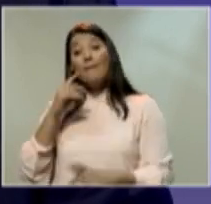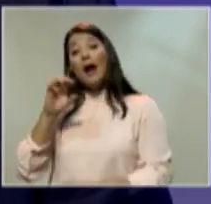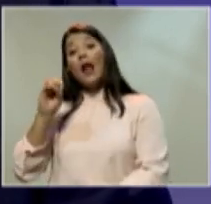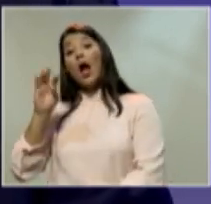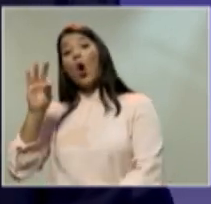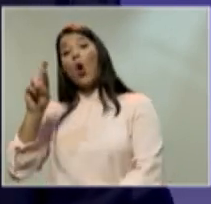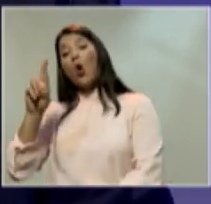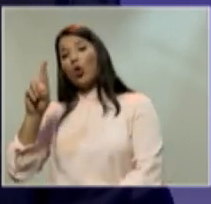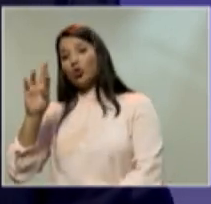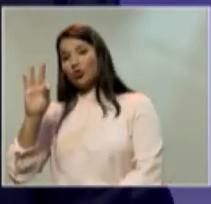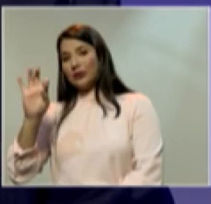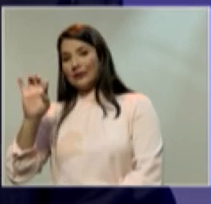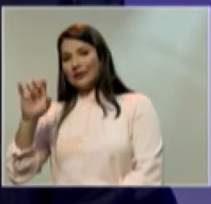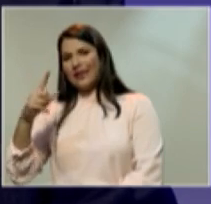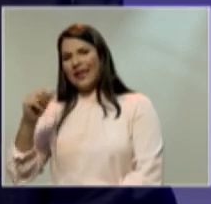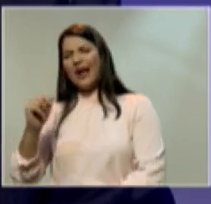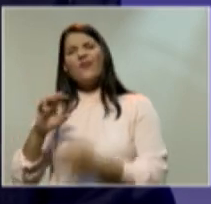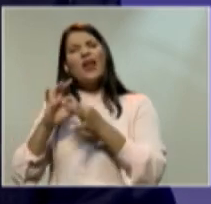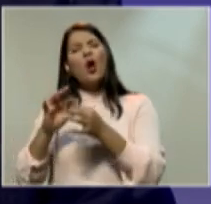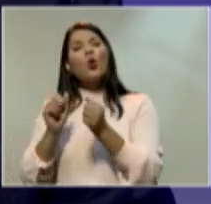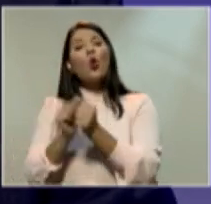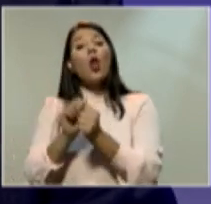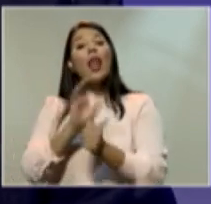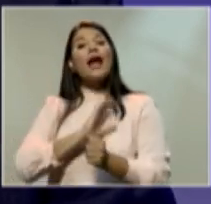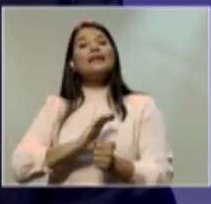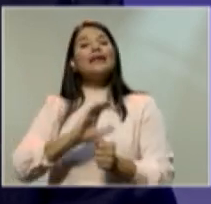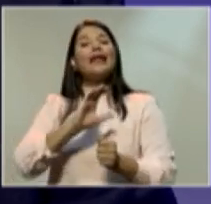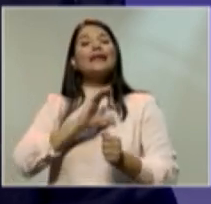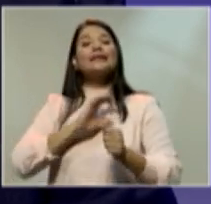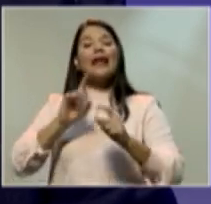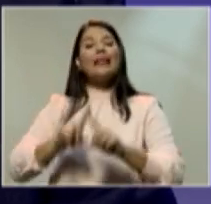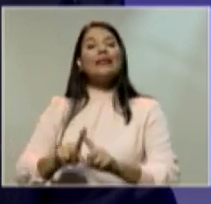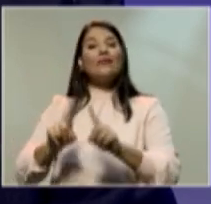ver con las características distintivas que hacían